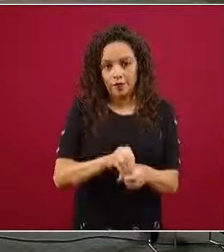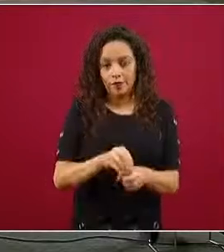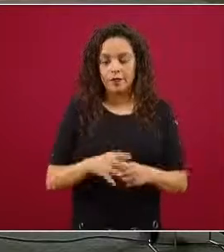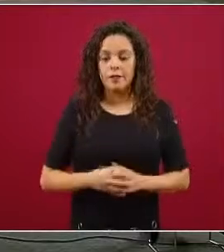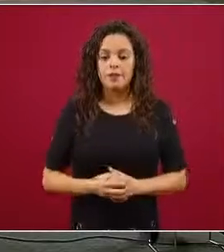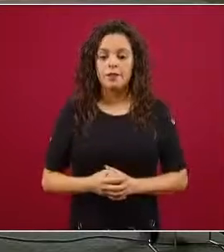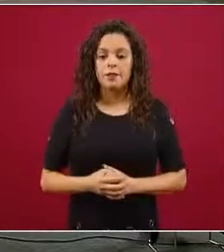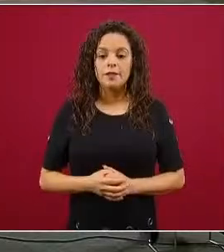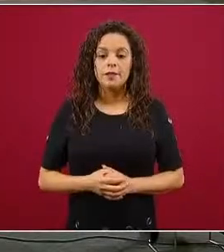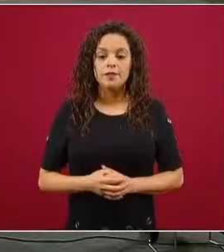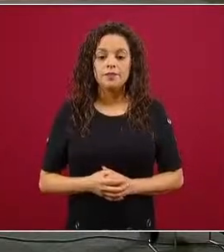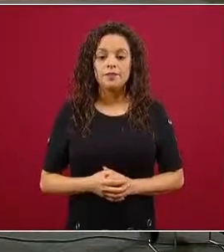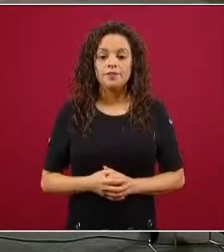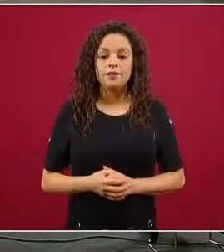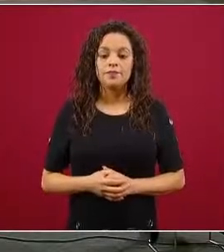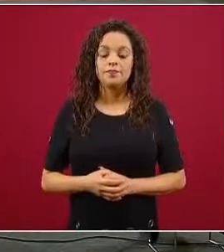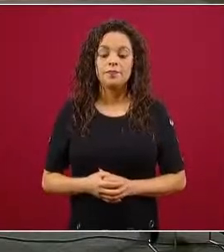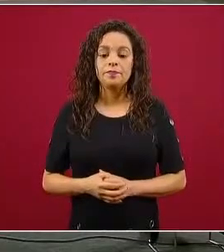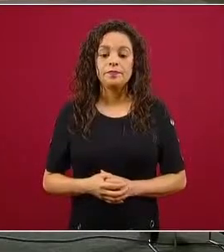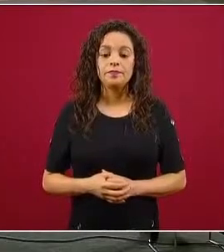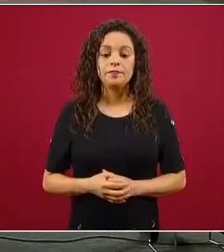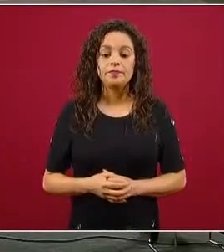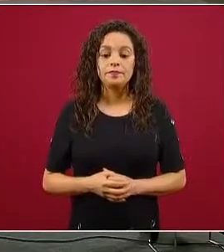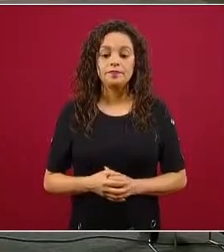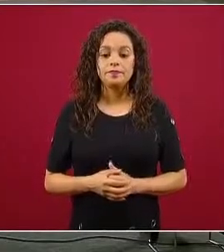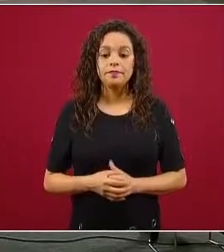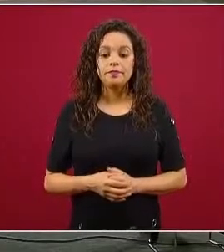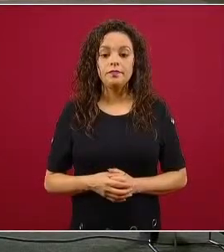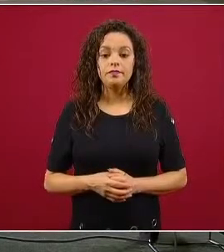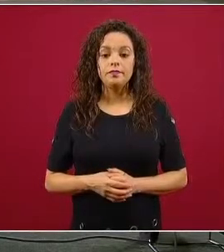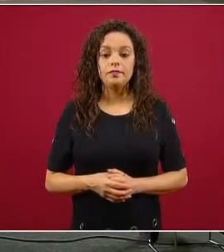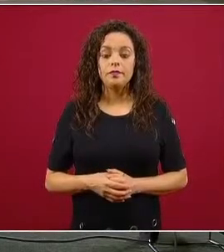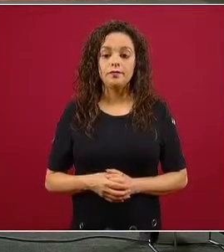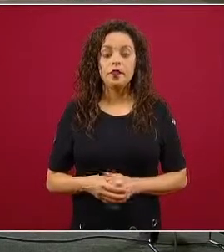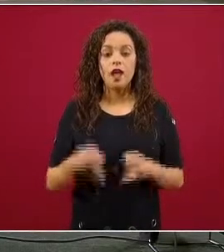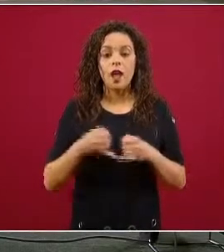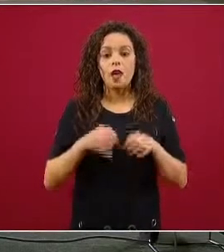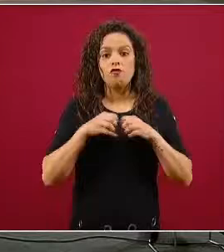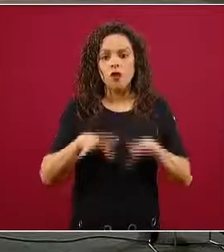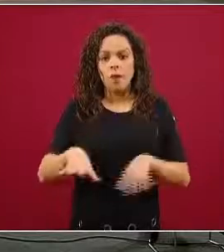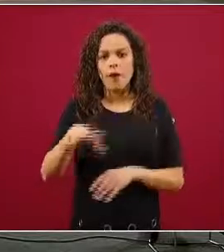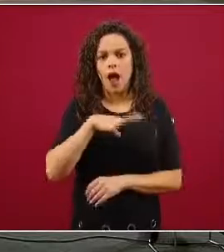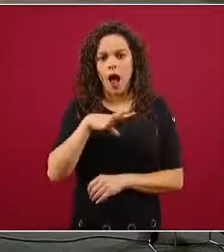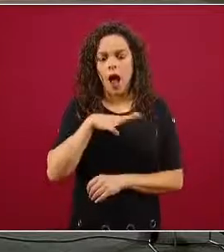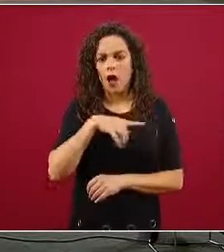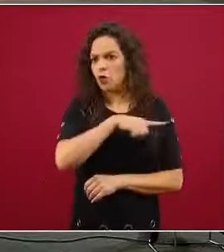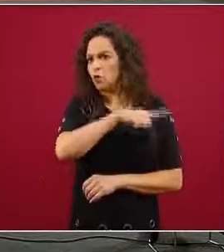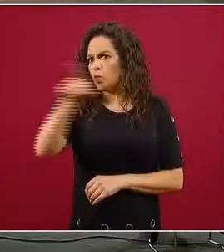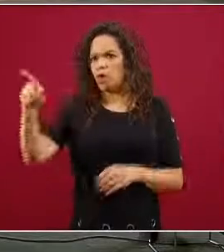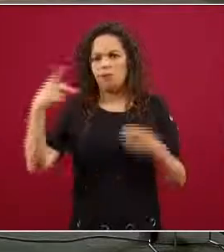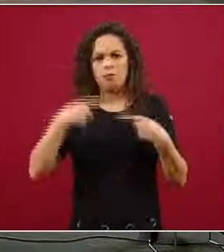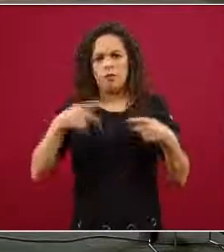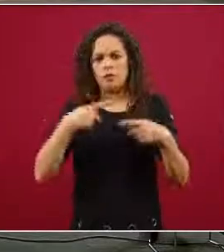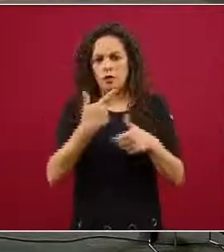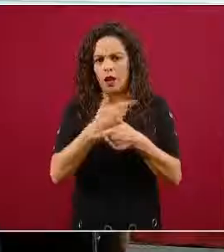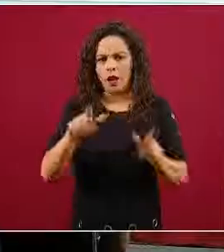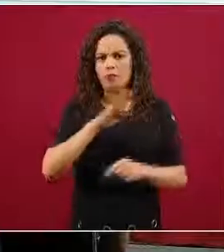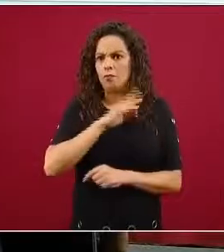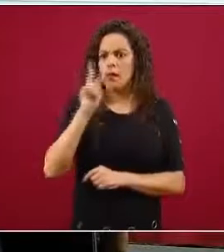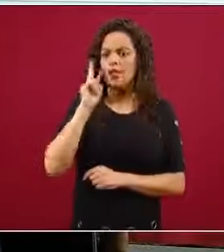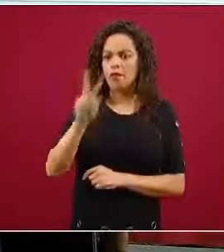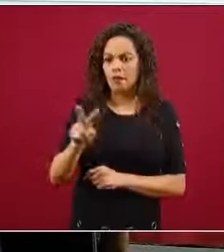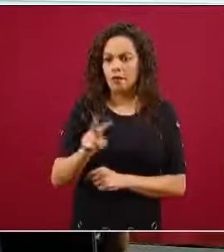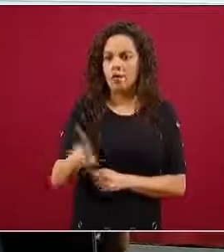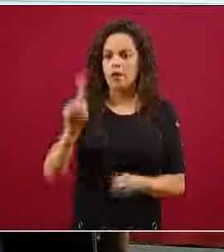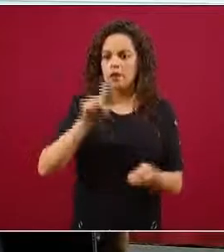Así, quiero recordarles de recursos que están disponibles para la población. Tenemos dentro del propio Centro Nacional de Equidad